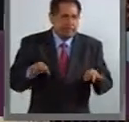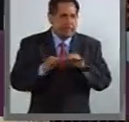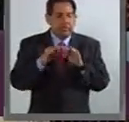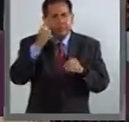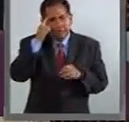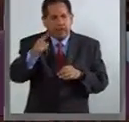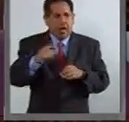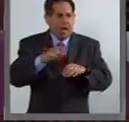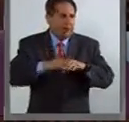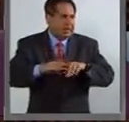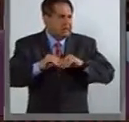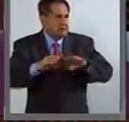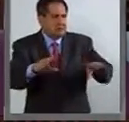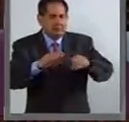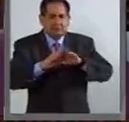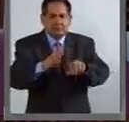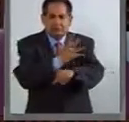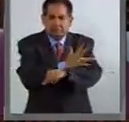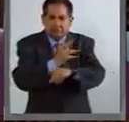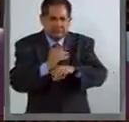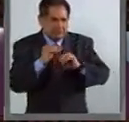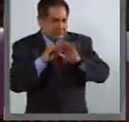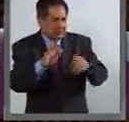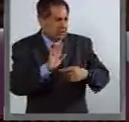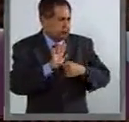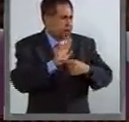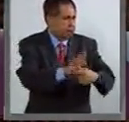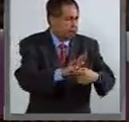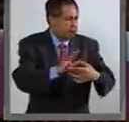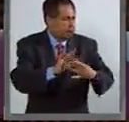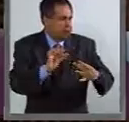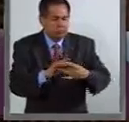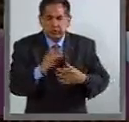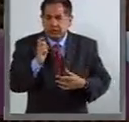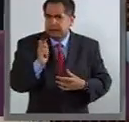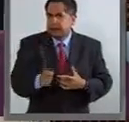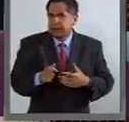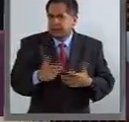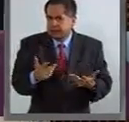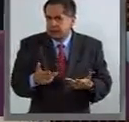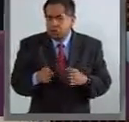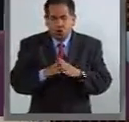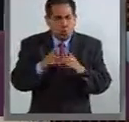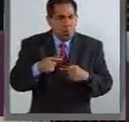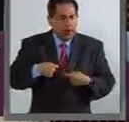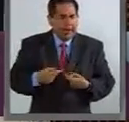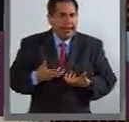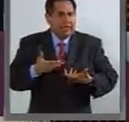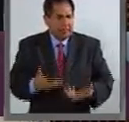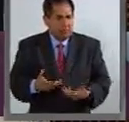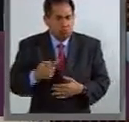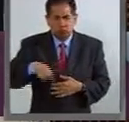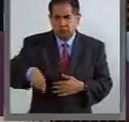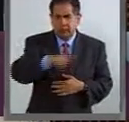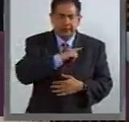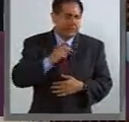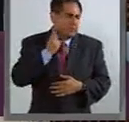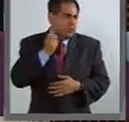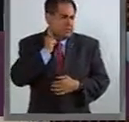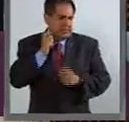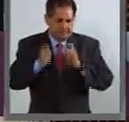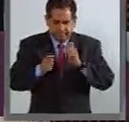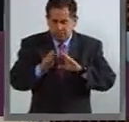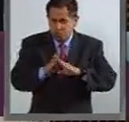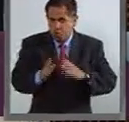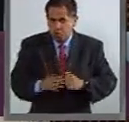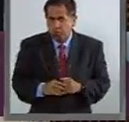para transparentar, para rendir cuentas de qué es lo que estamos haciendo como legisladores.